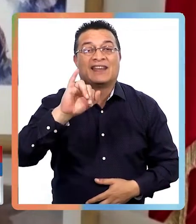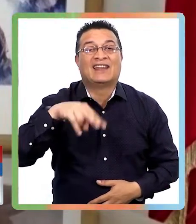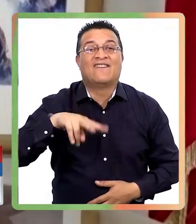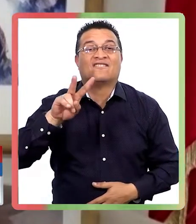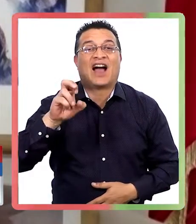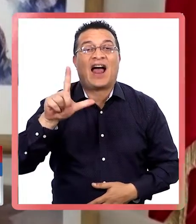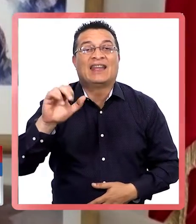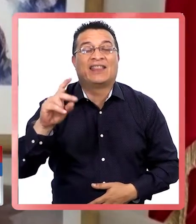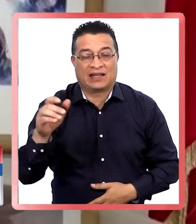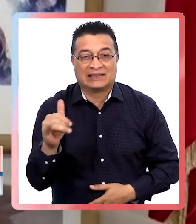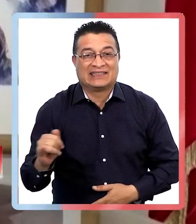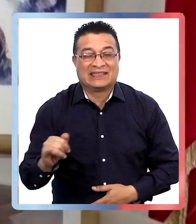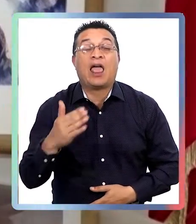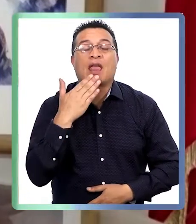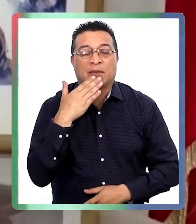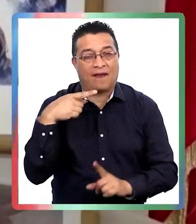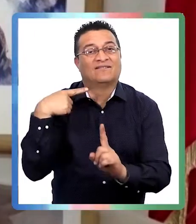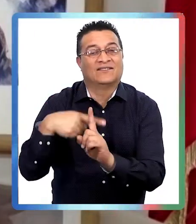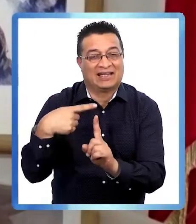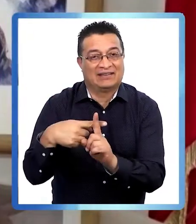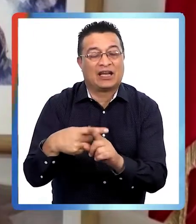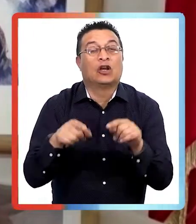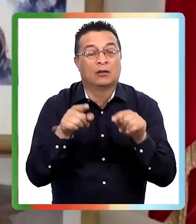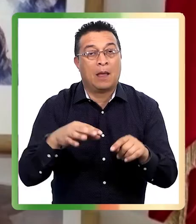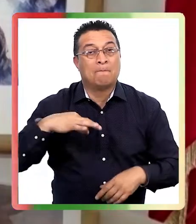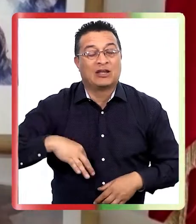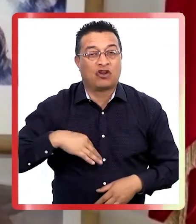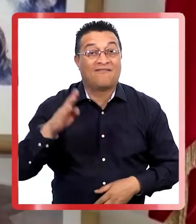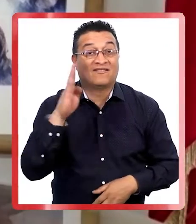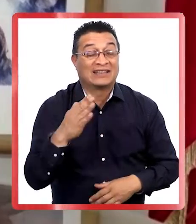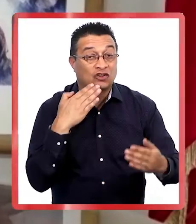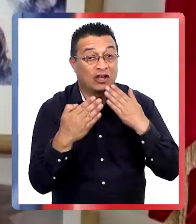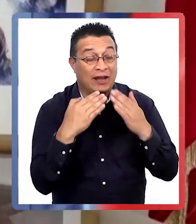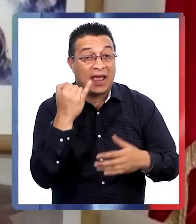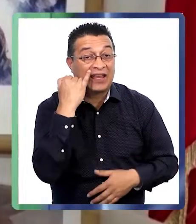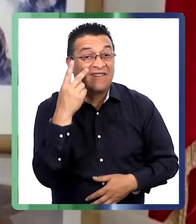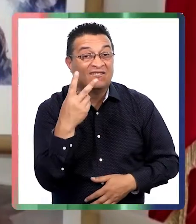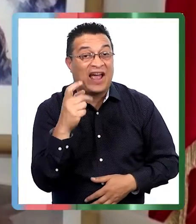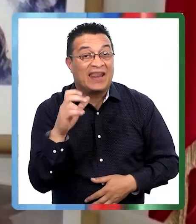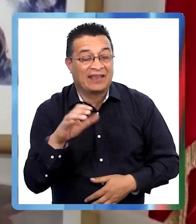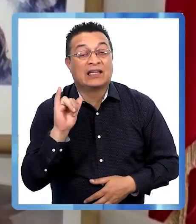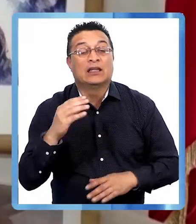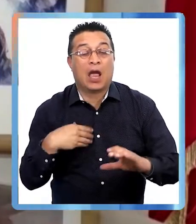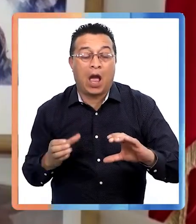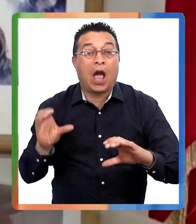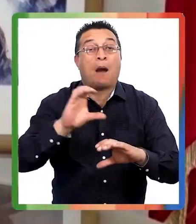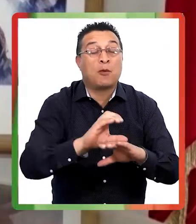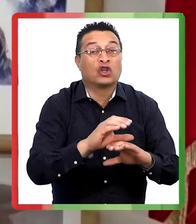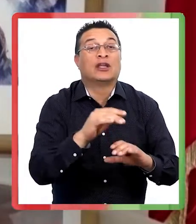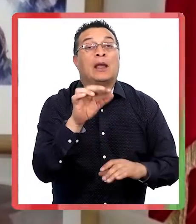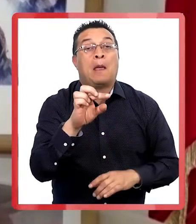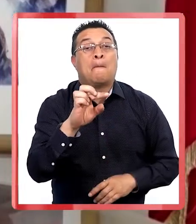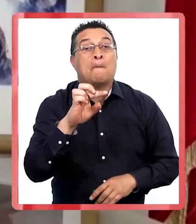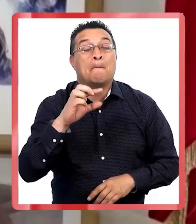de invalidez, que también se ven beneficiados porque existen las pensiones básicas solidarias de invalidez y el aporte previsional